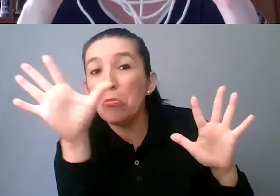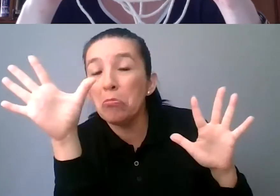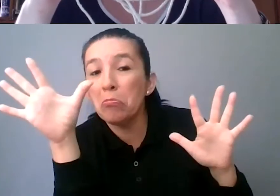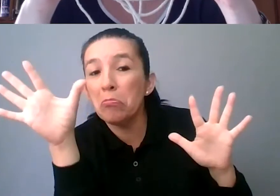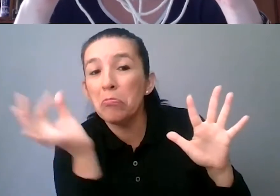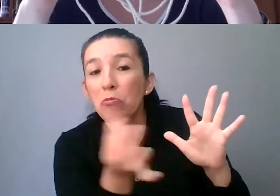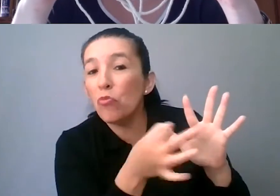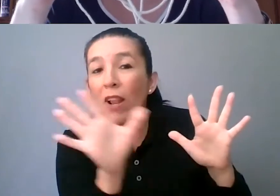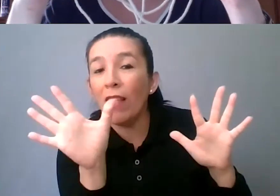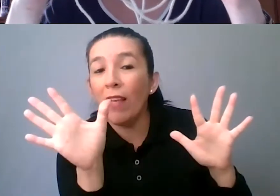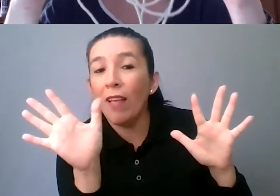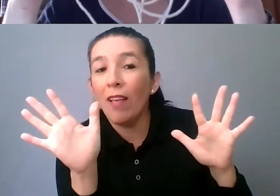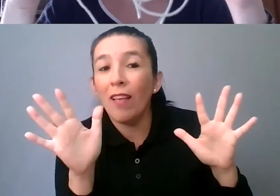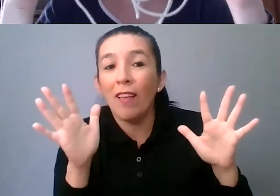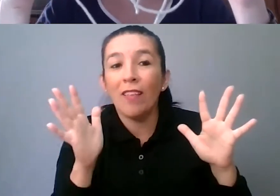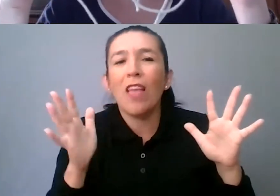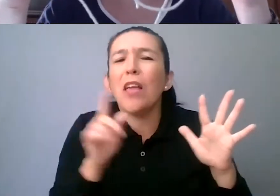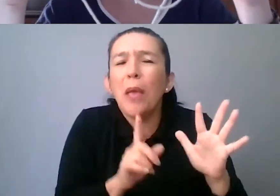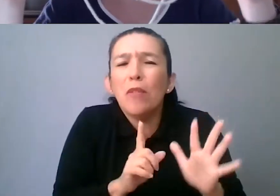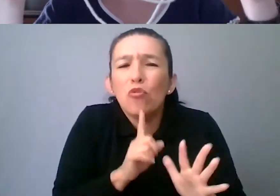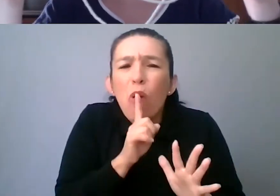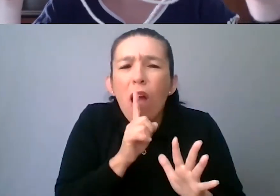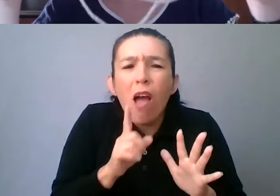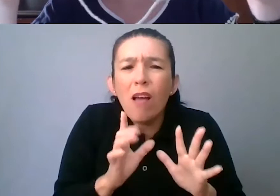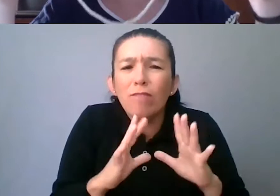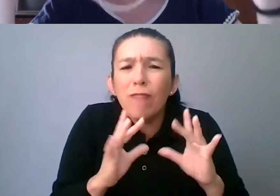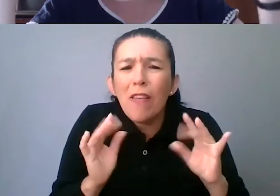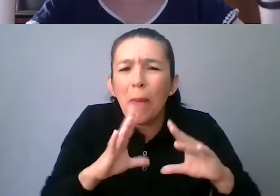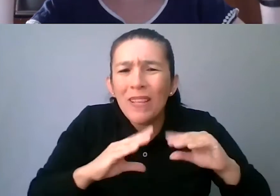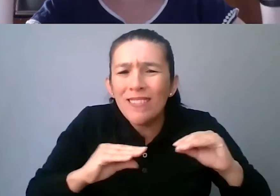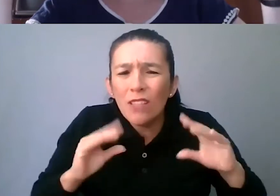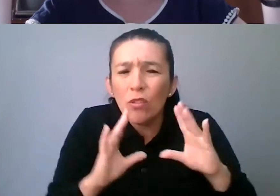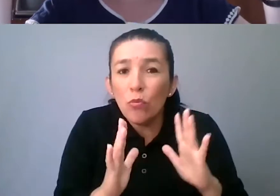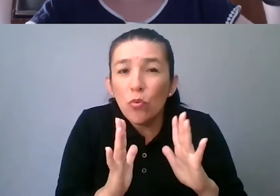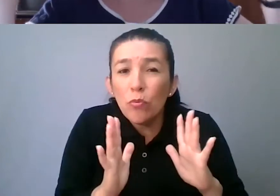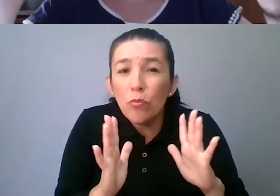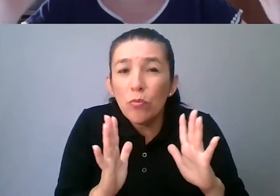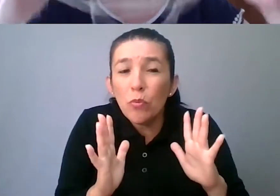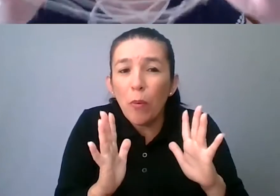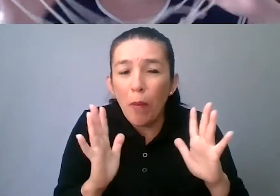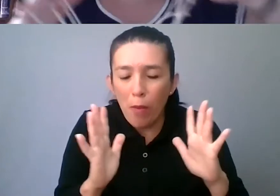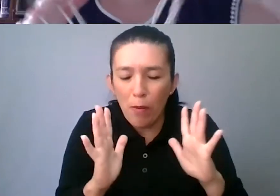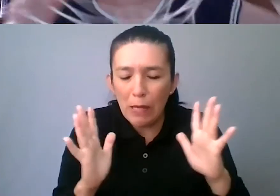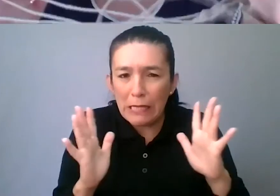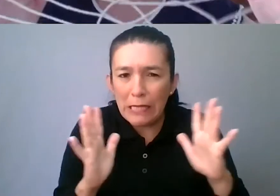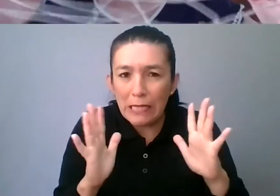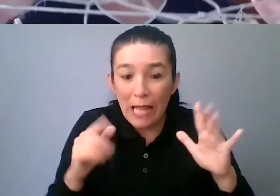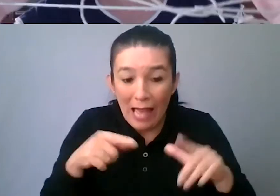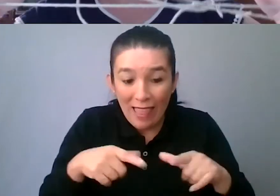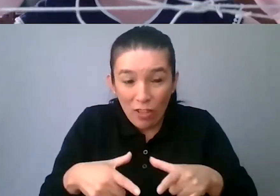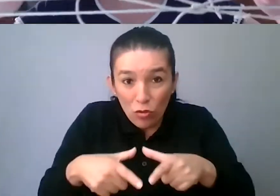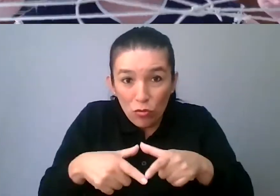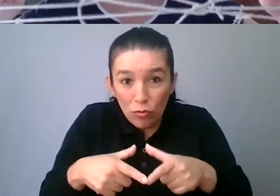centro. Y ahora empiezo a estirar despacito, despacito, despacito, buscando un rombo que se va a formar aquí en el centro.